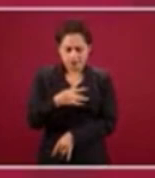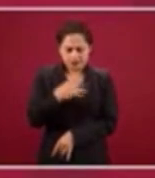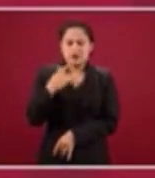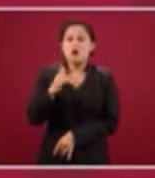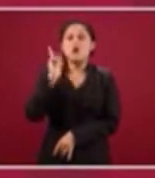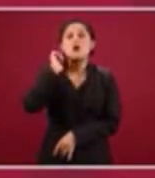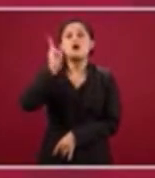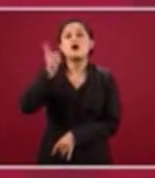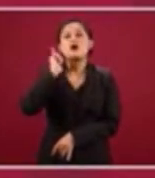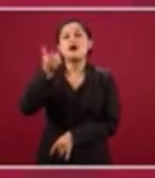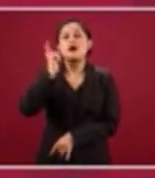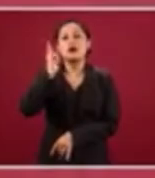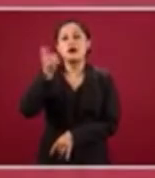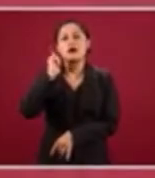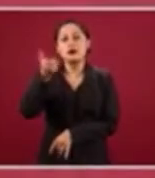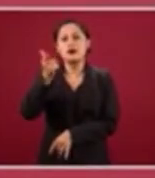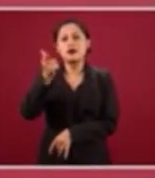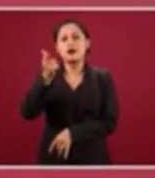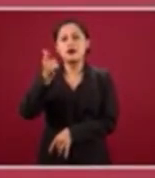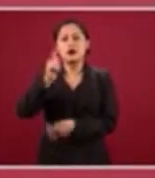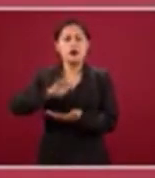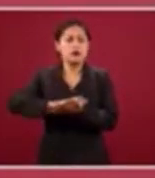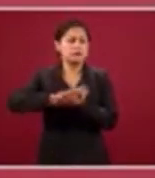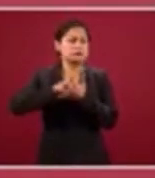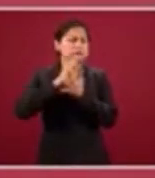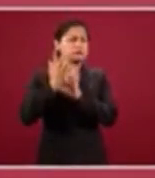de que se reduzca la violencia